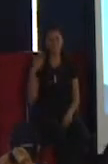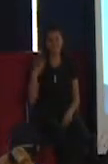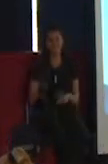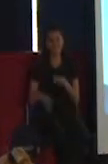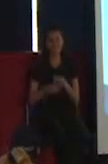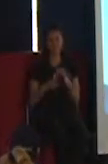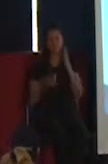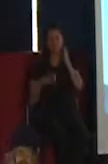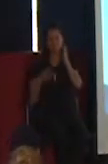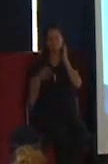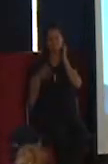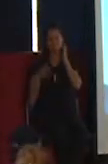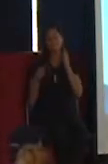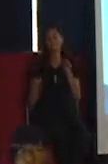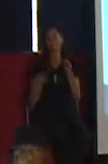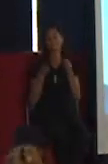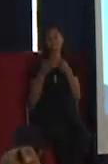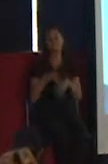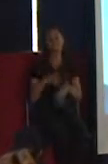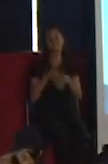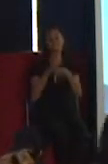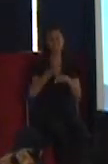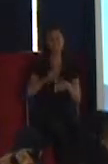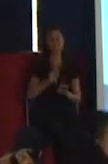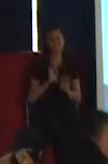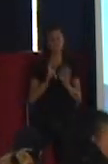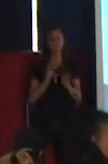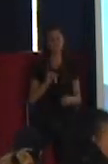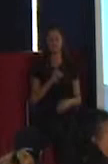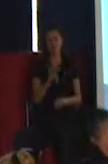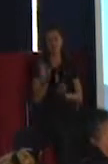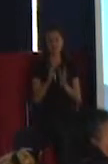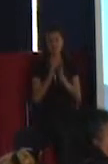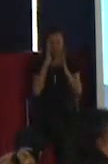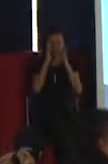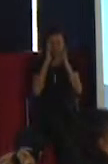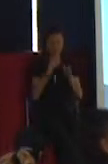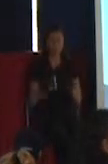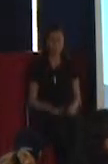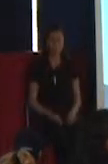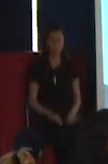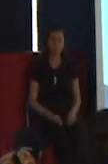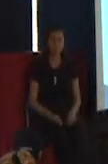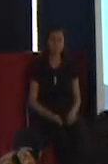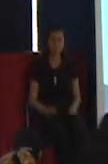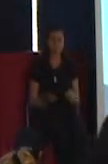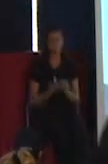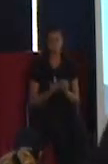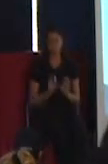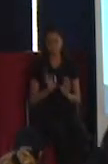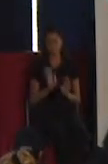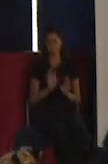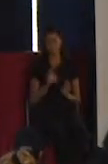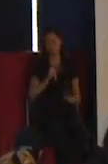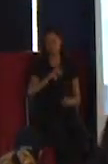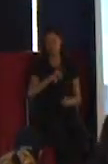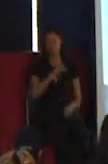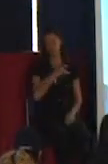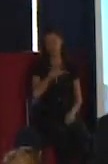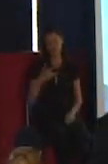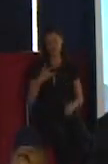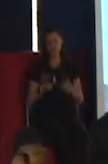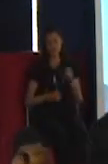Otra de las partes que se va a mirar y que por lo menos tiene el derecho a la salud,